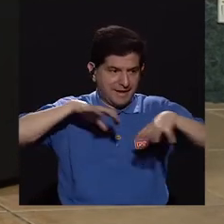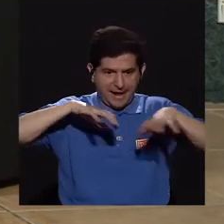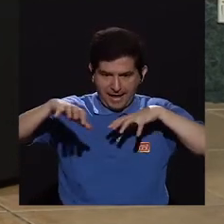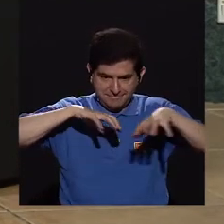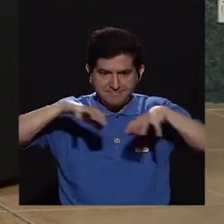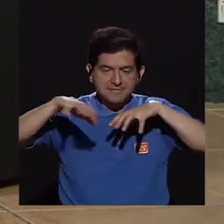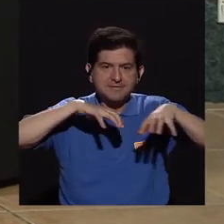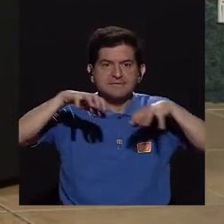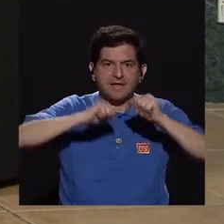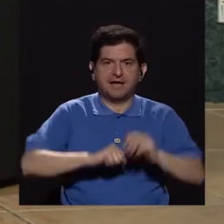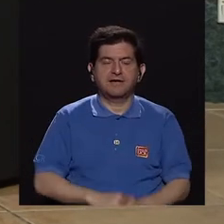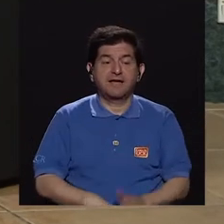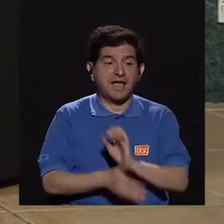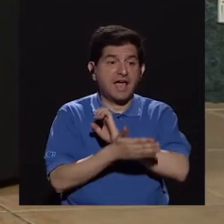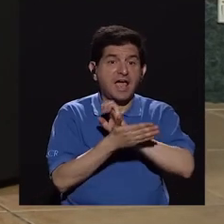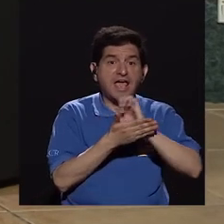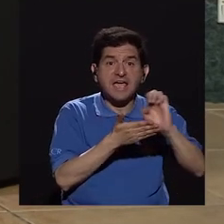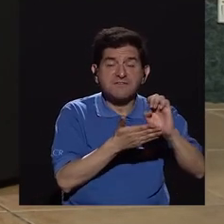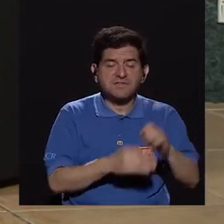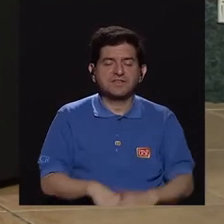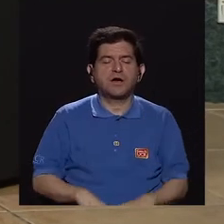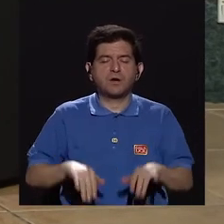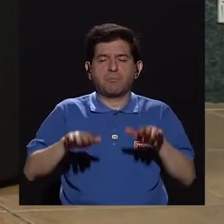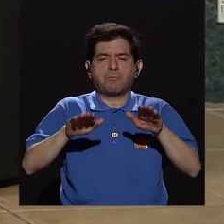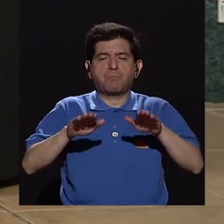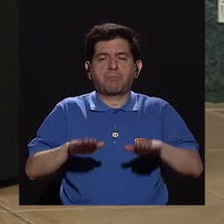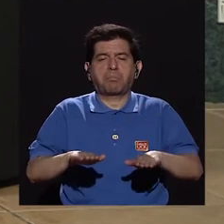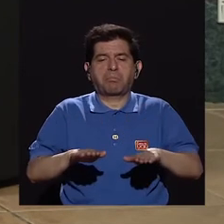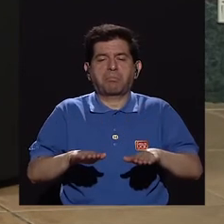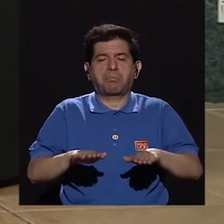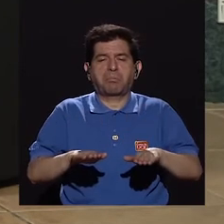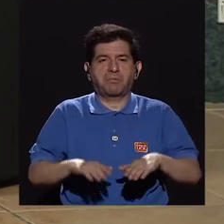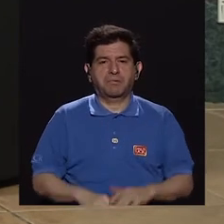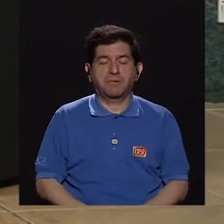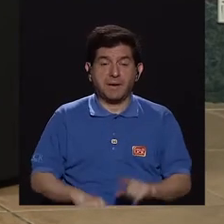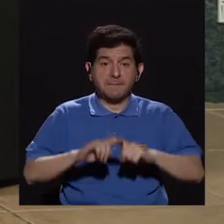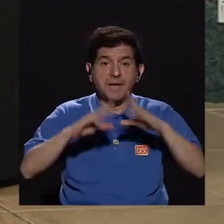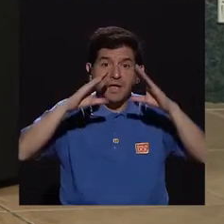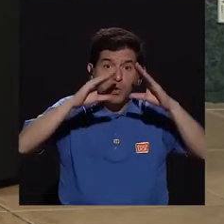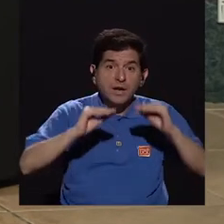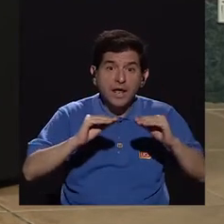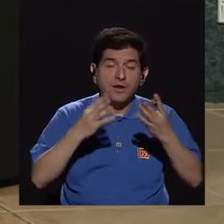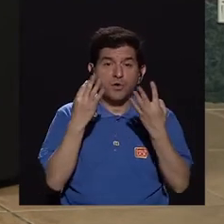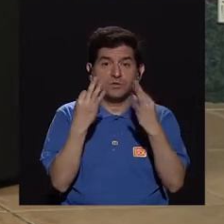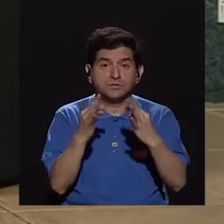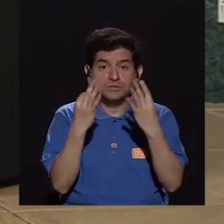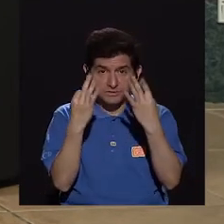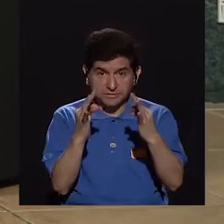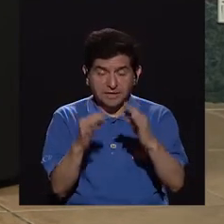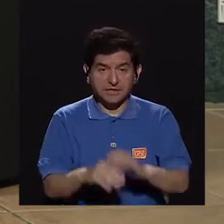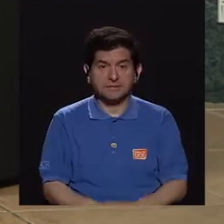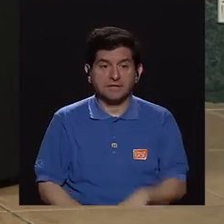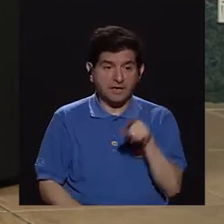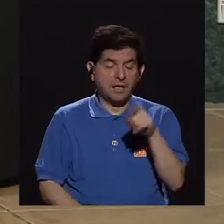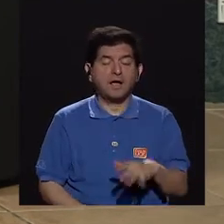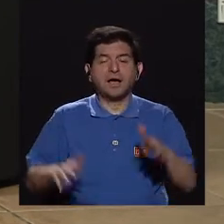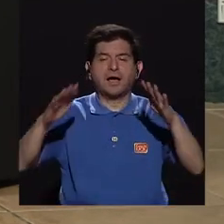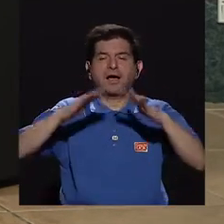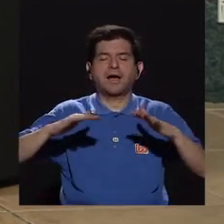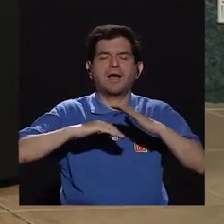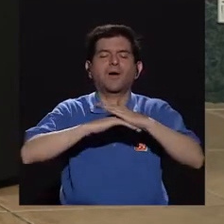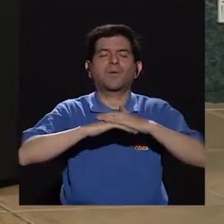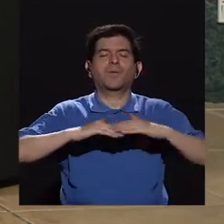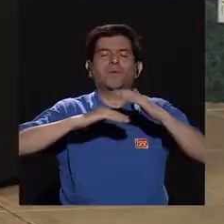más móviles posibles, ¿verdad? Evitar mucho sedentarismo durante el día, pero en la noche más bien vamos a propiciar un